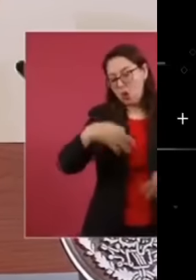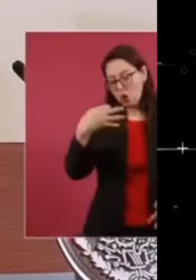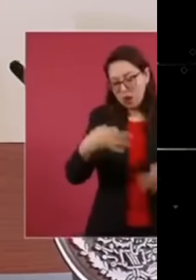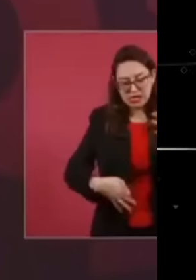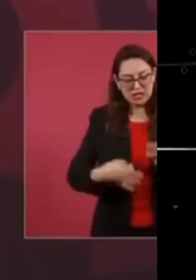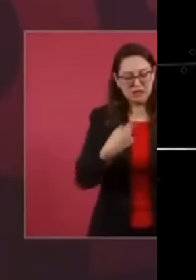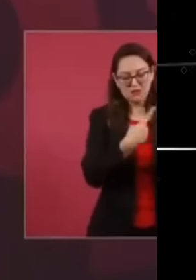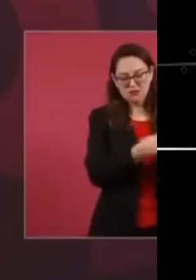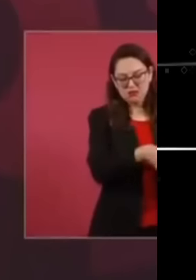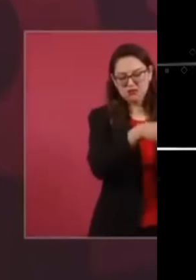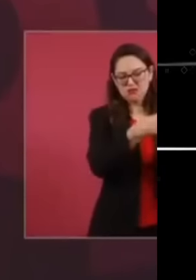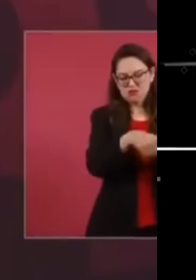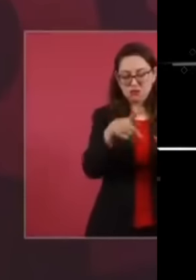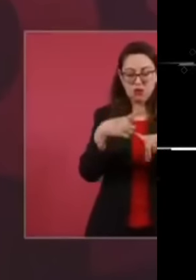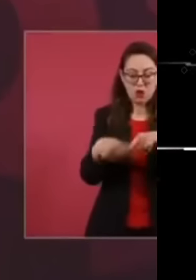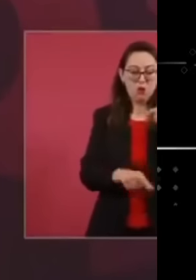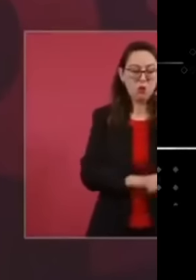este